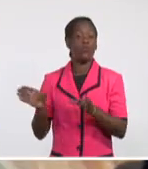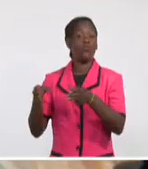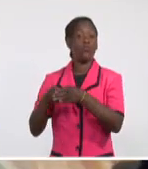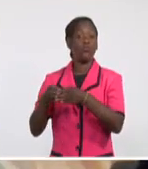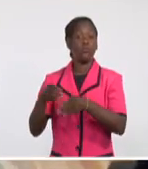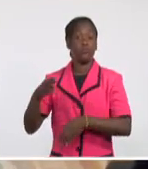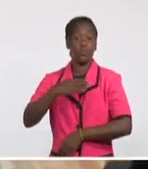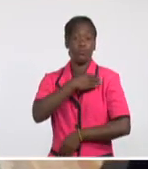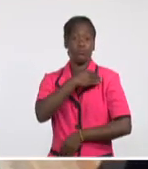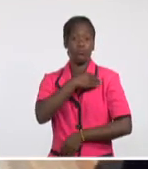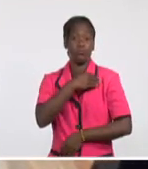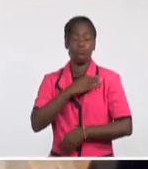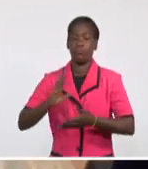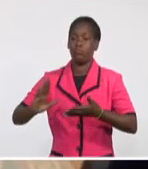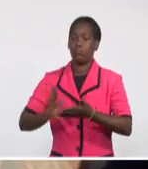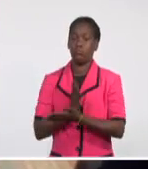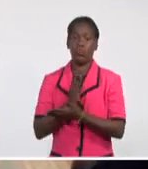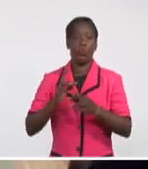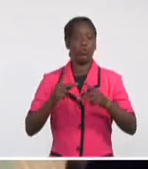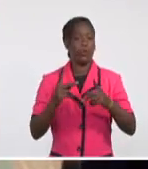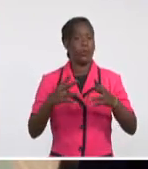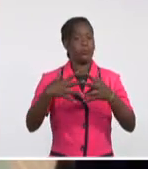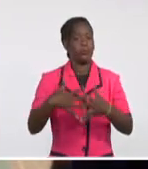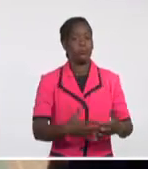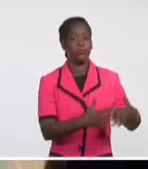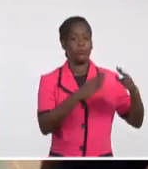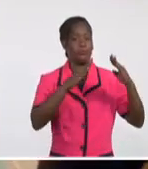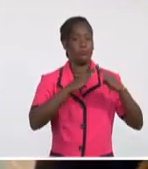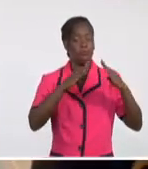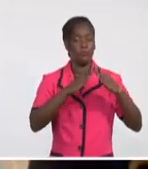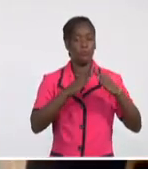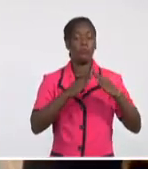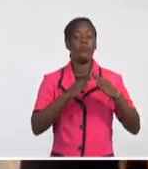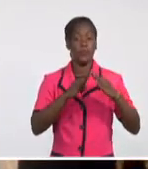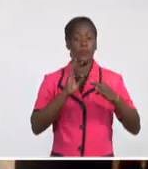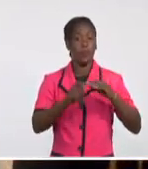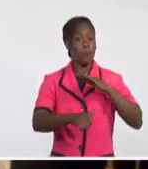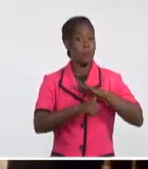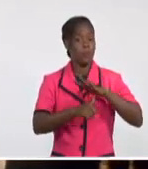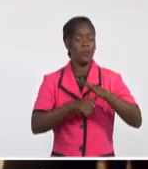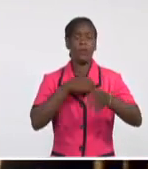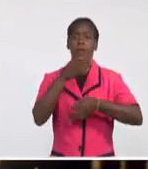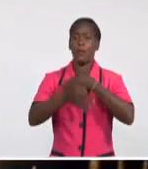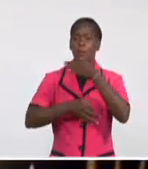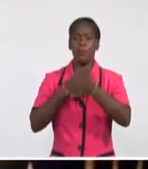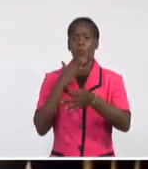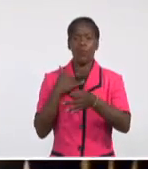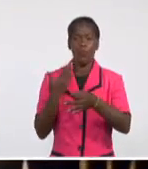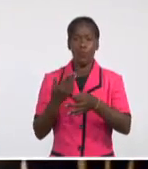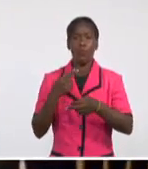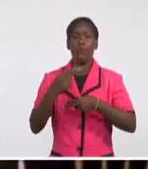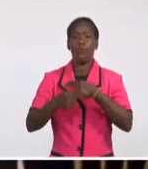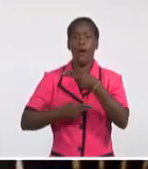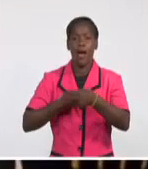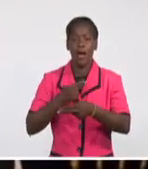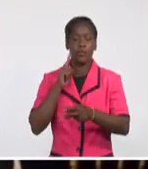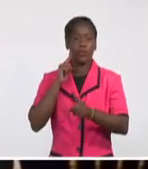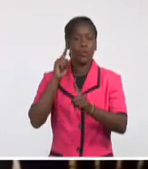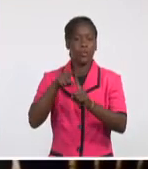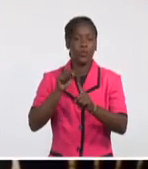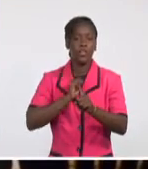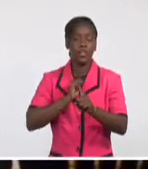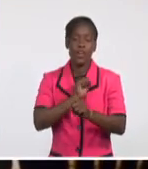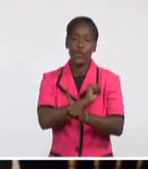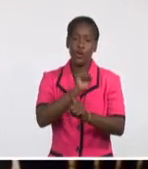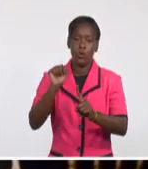acuerdo con declaraciones de Psaki, Biden hará comentarios acerca del cronograma para lograr el referido objetivo en estrecha colaboración